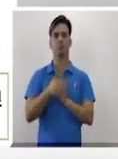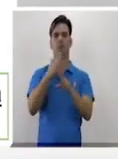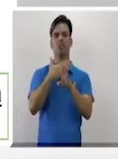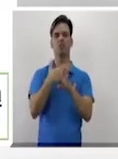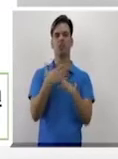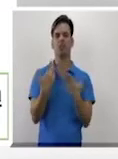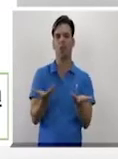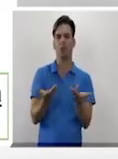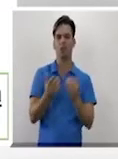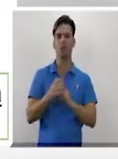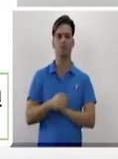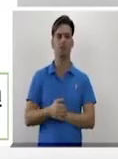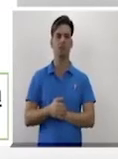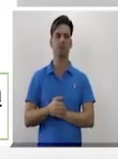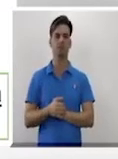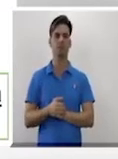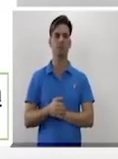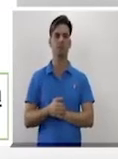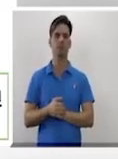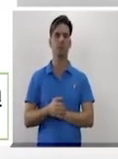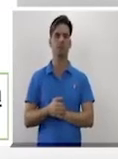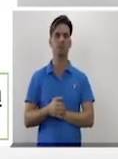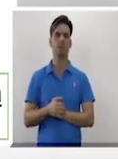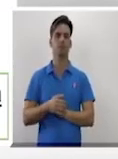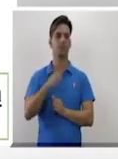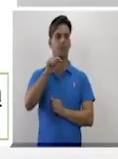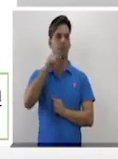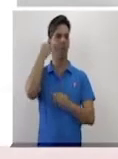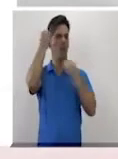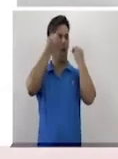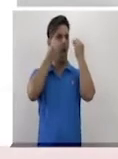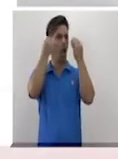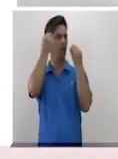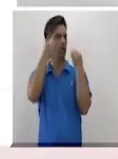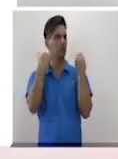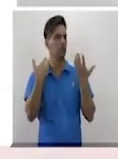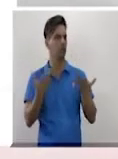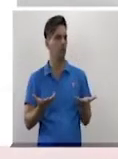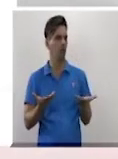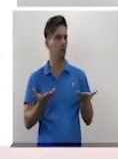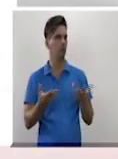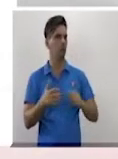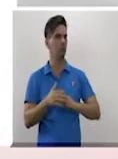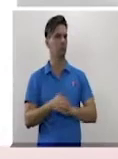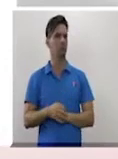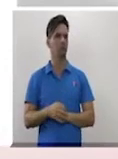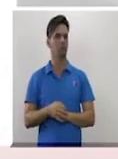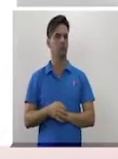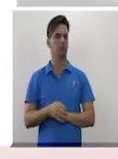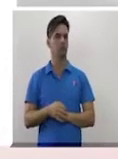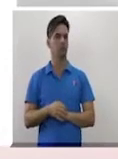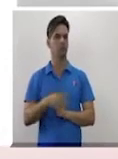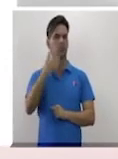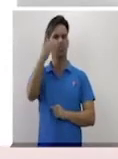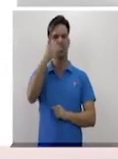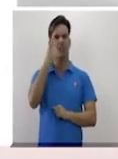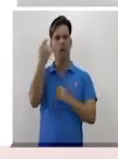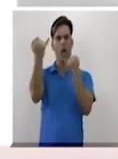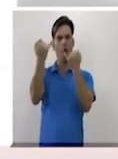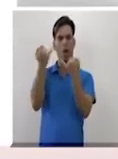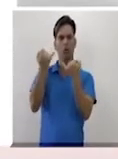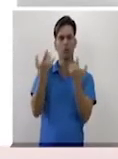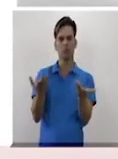qué? Vamos entonces a analizar qué nos están dando. Ahorita